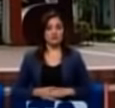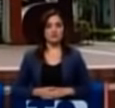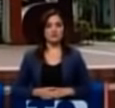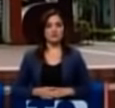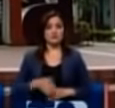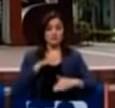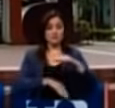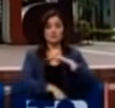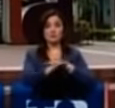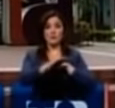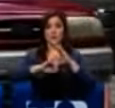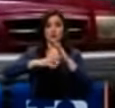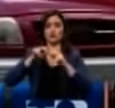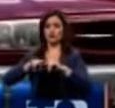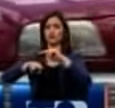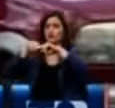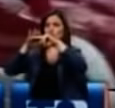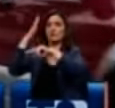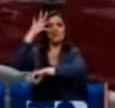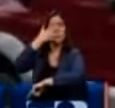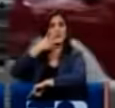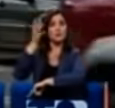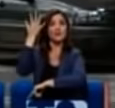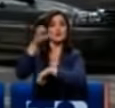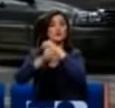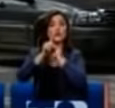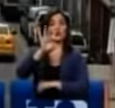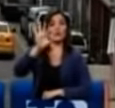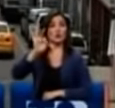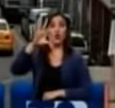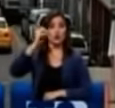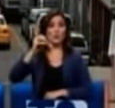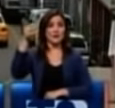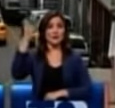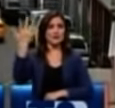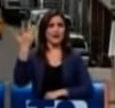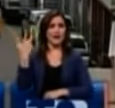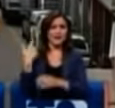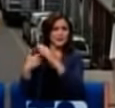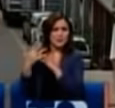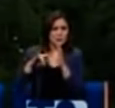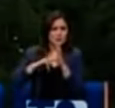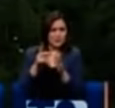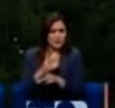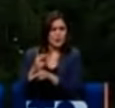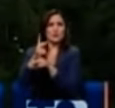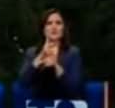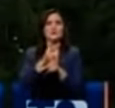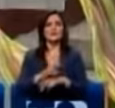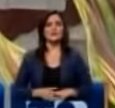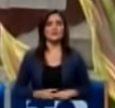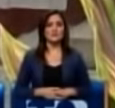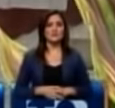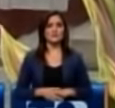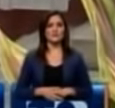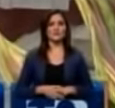su arquitectura y tradición, Zaruma es patrimonio cultural del Ecuador desde 1990. Aquí se libra una lucha entre ambos mundos, las consecuencias de la